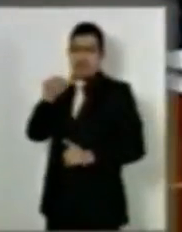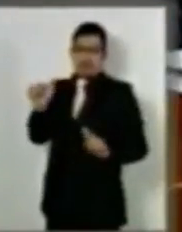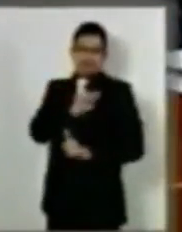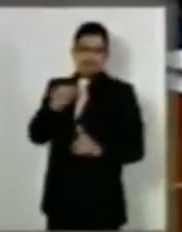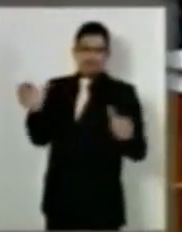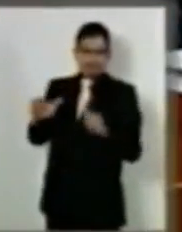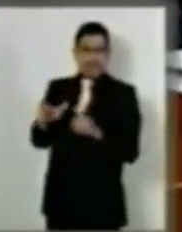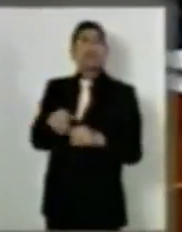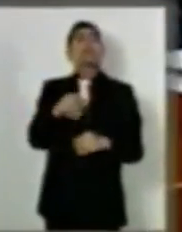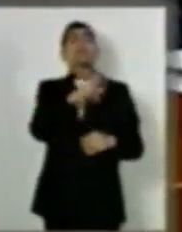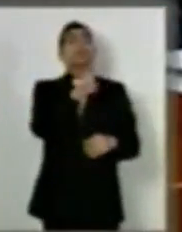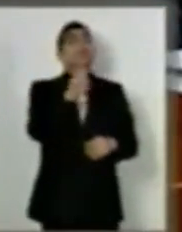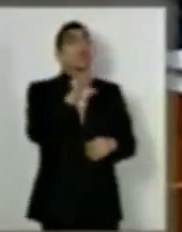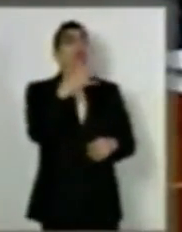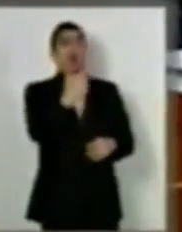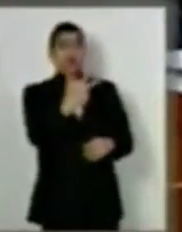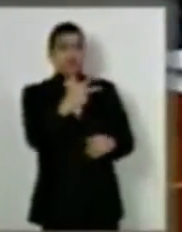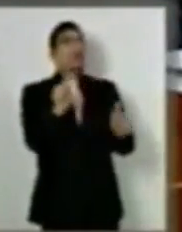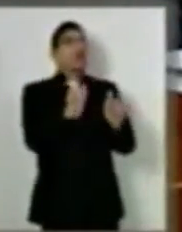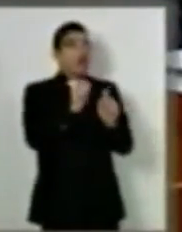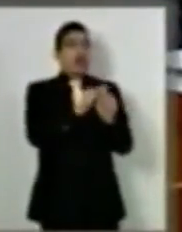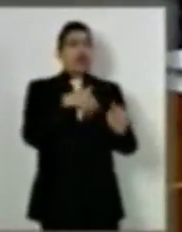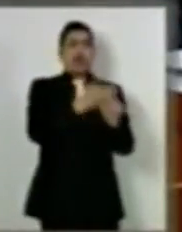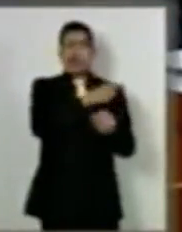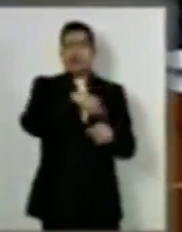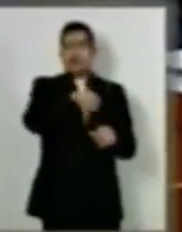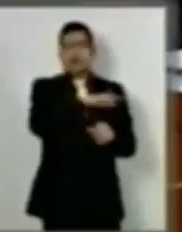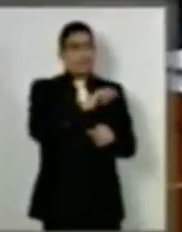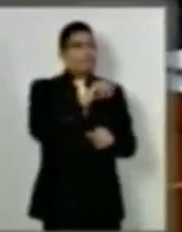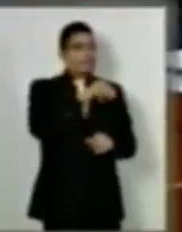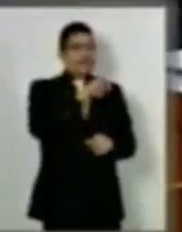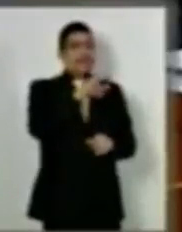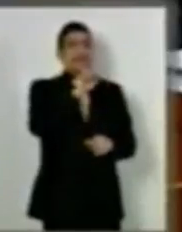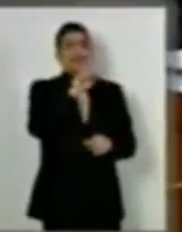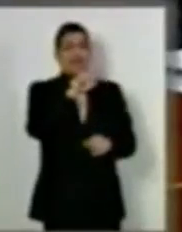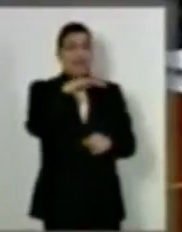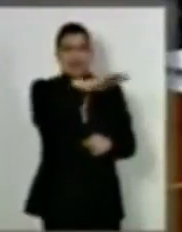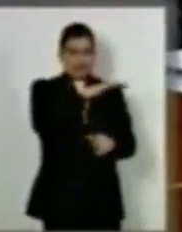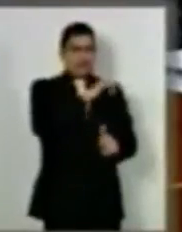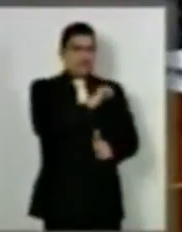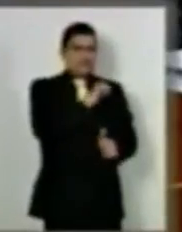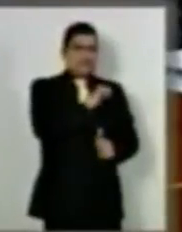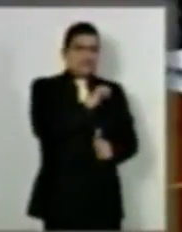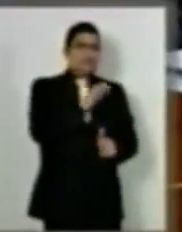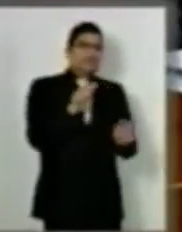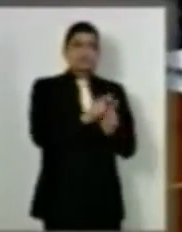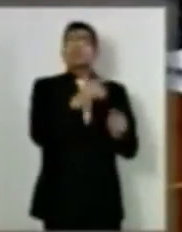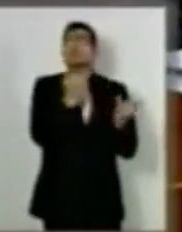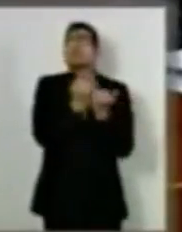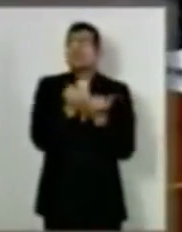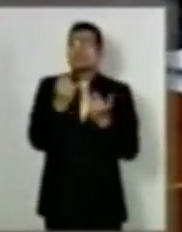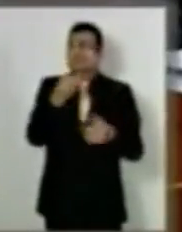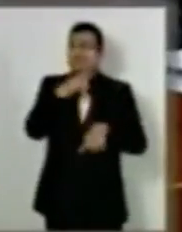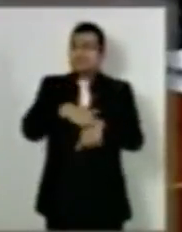y 258 contra la Secretaría de Marina. Asimismo, dio cuenta